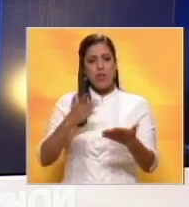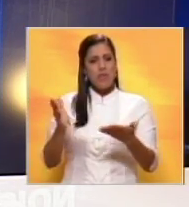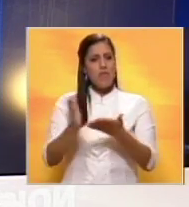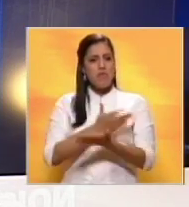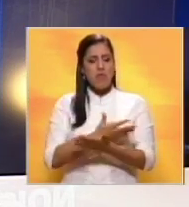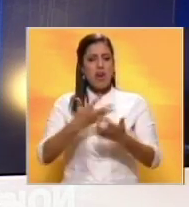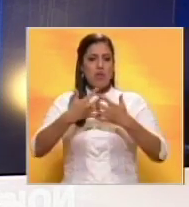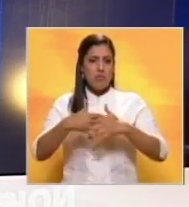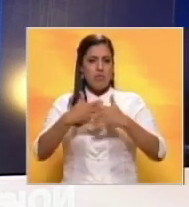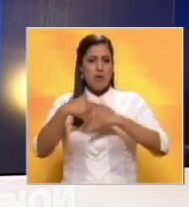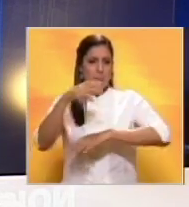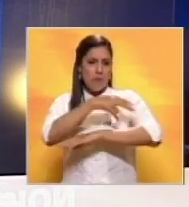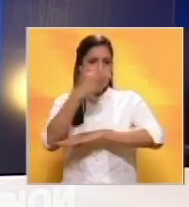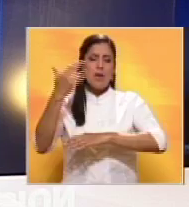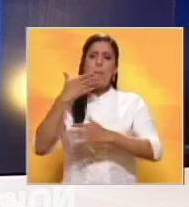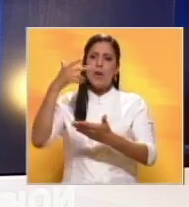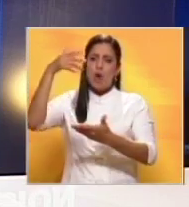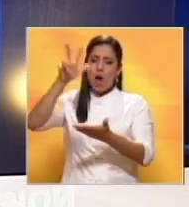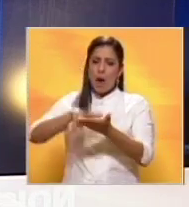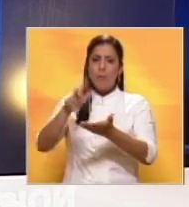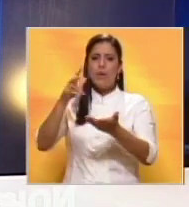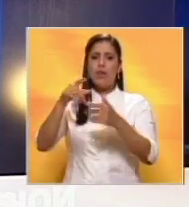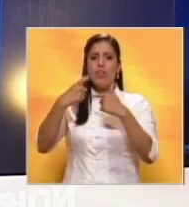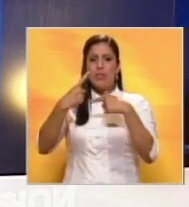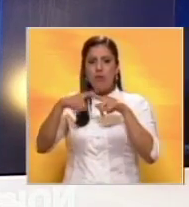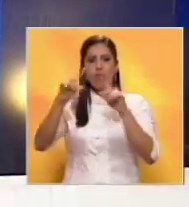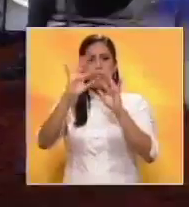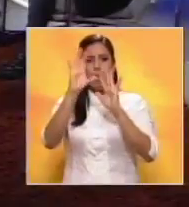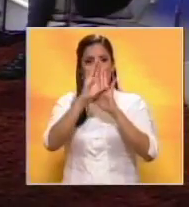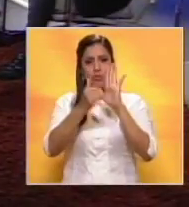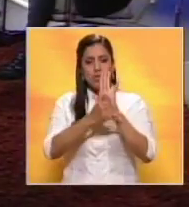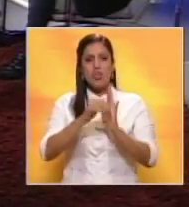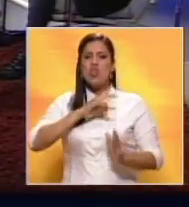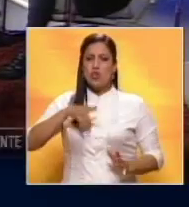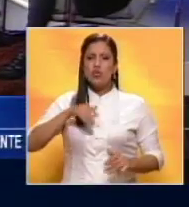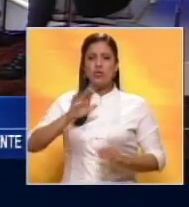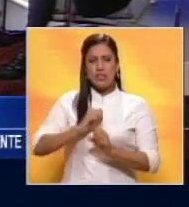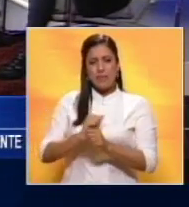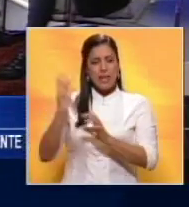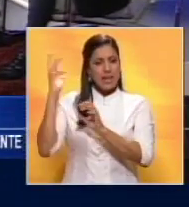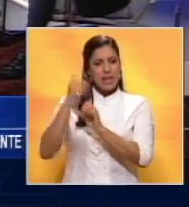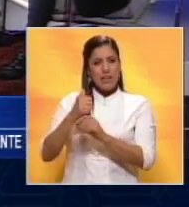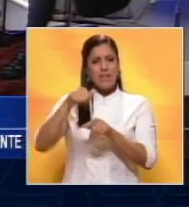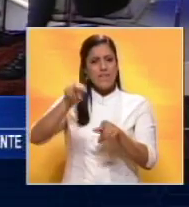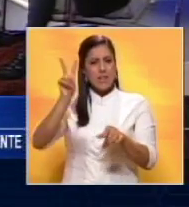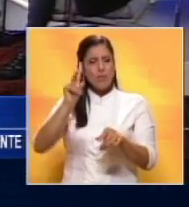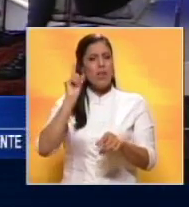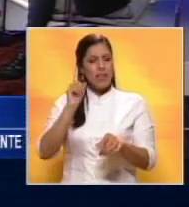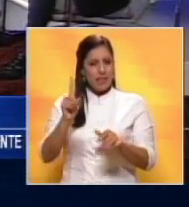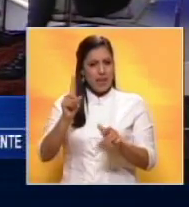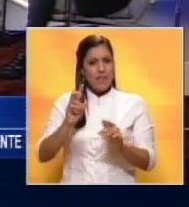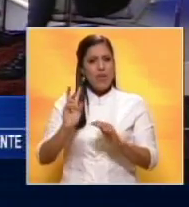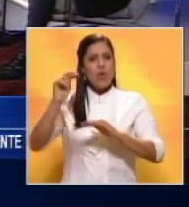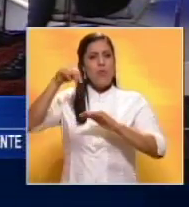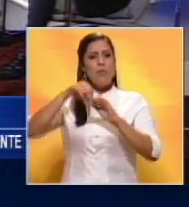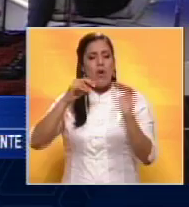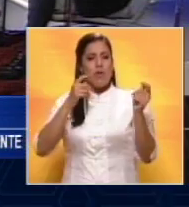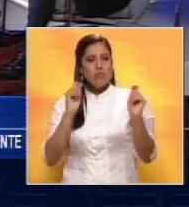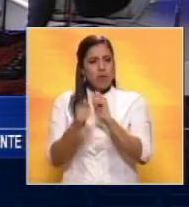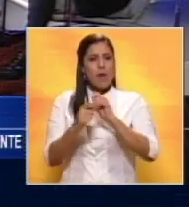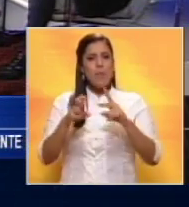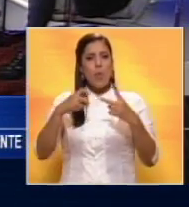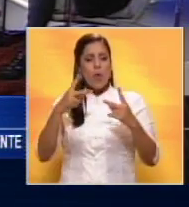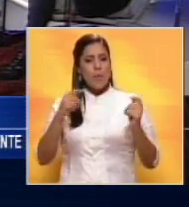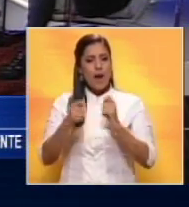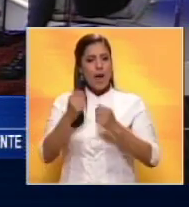sistema monoproductivo mediante la aprobación del mecanismo constitucional. Nosotros estamos esperanzados que nuestra Venezuela debe remontarse de manera irreversible